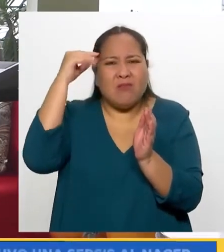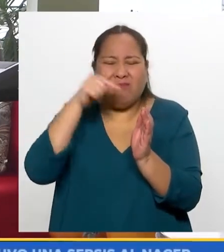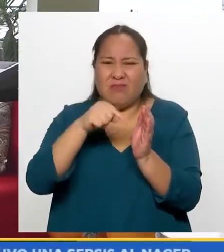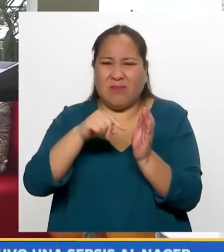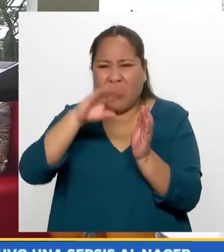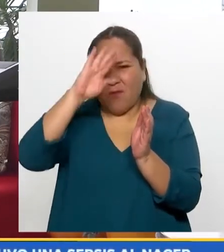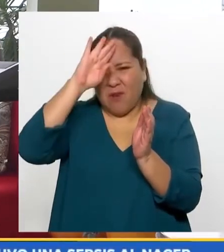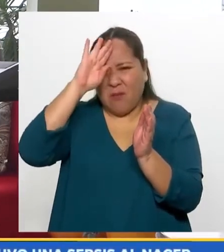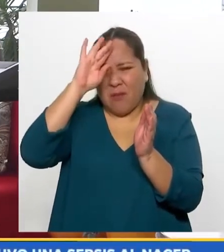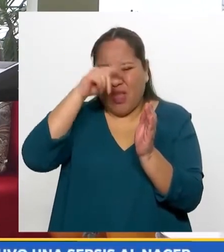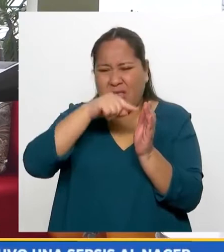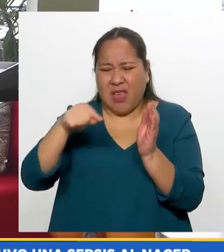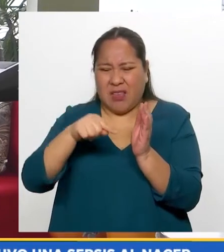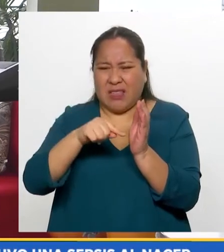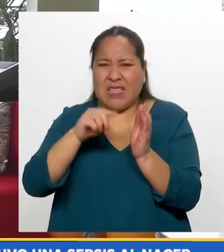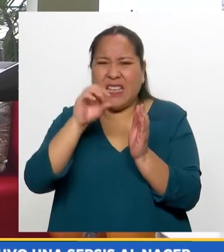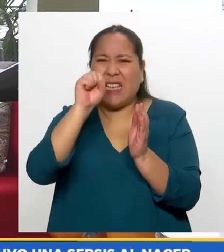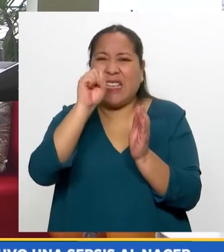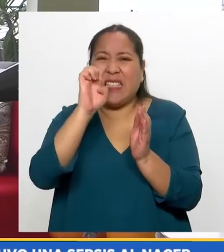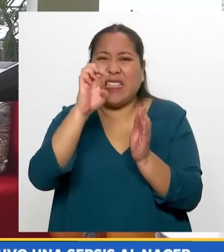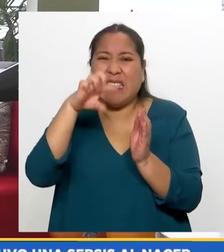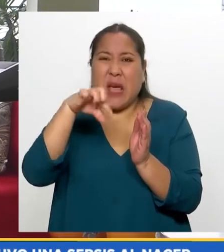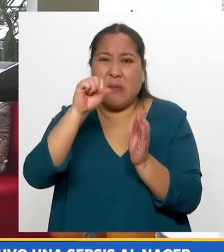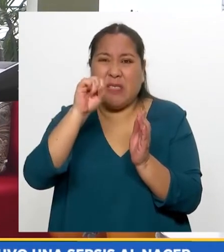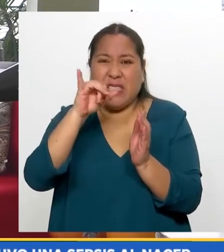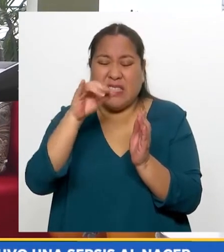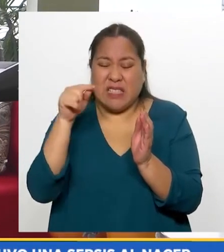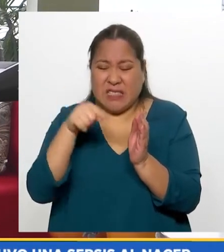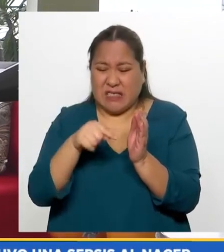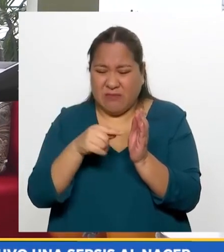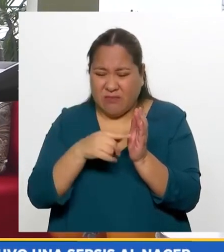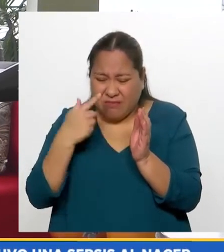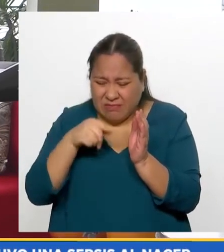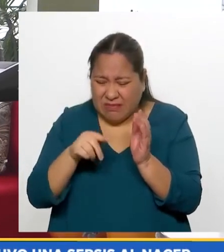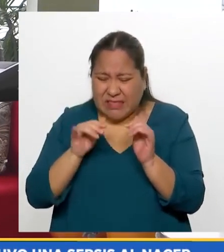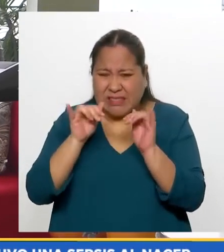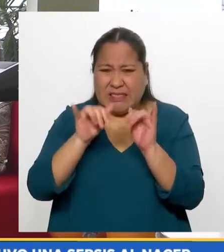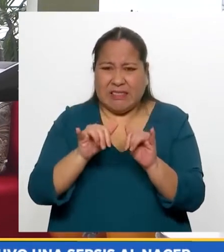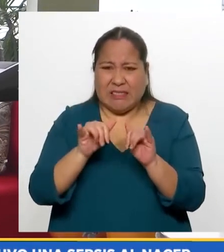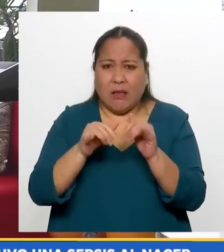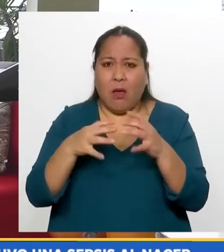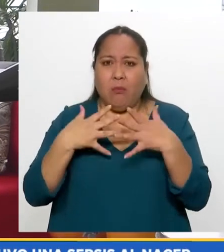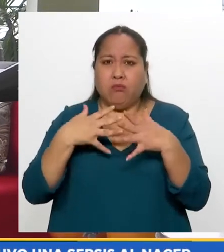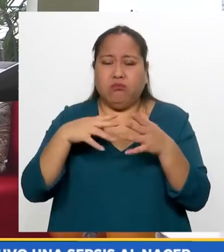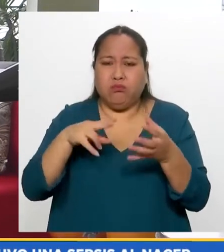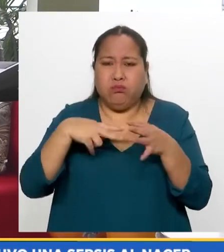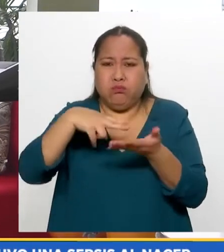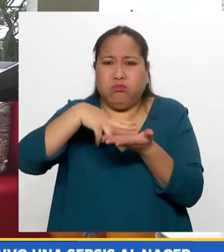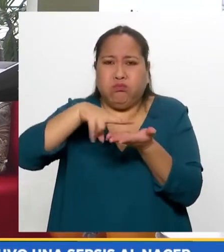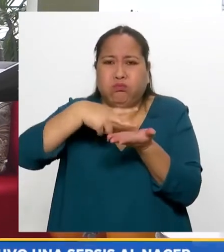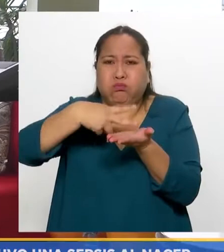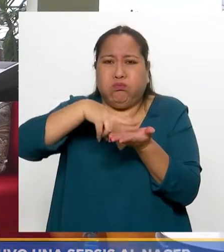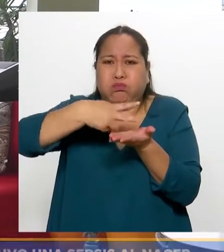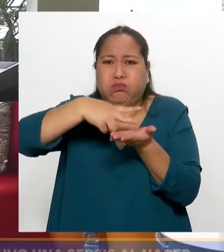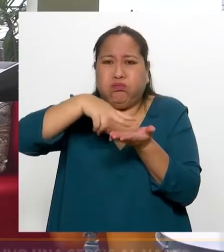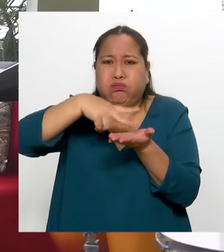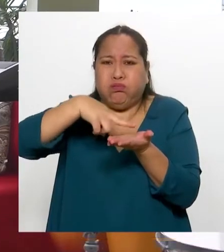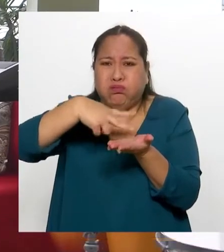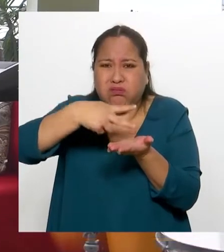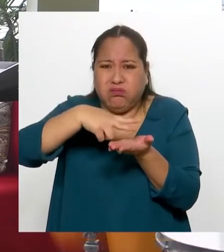tuvo una sepsis que tuvo que quedarse nuevamente internado. Convulsionaba,